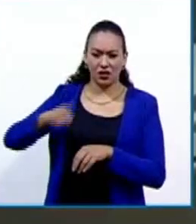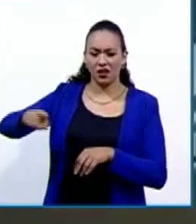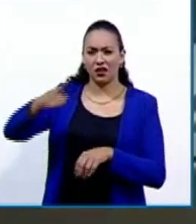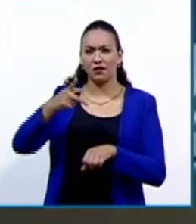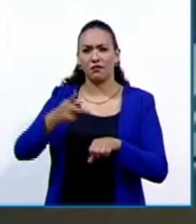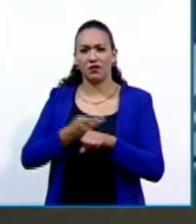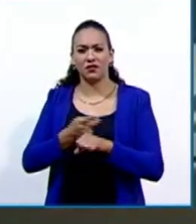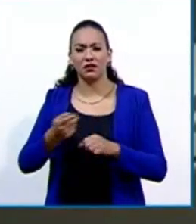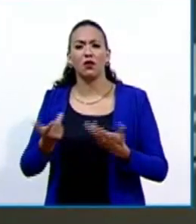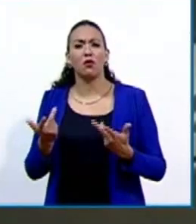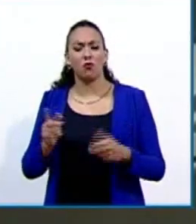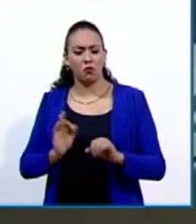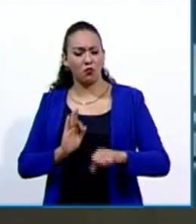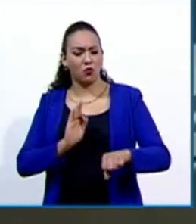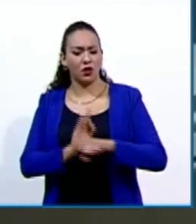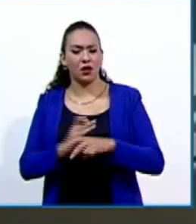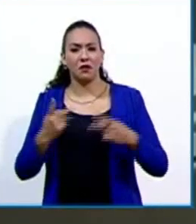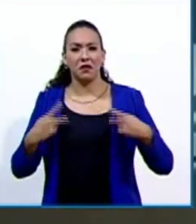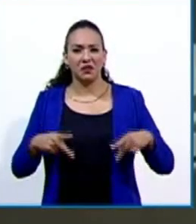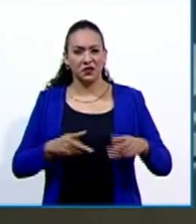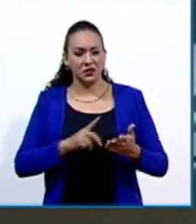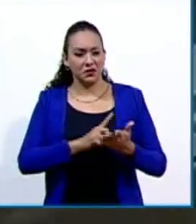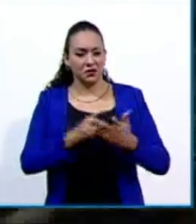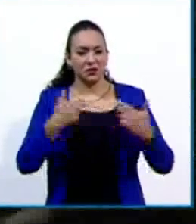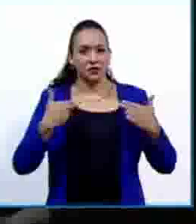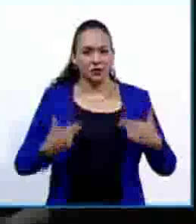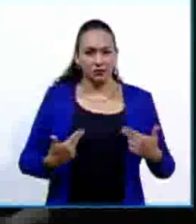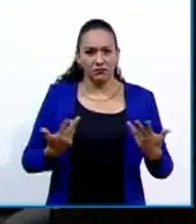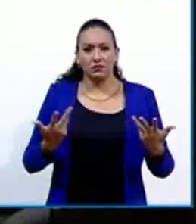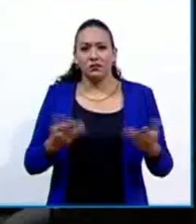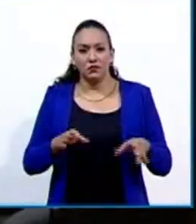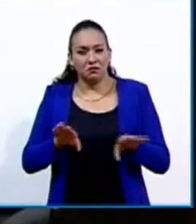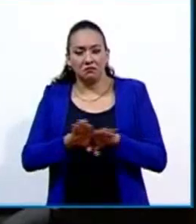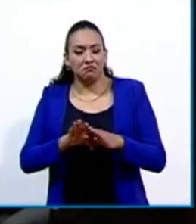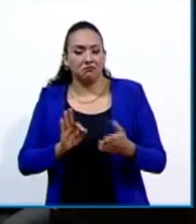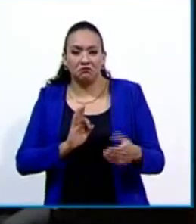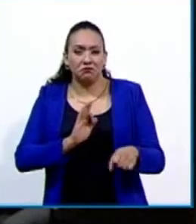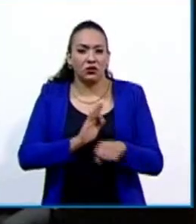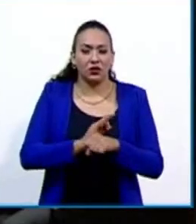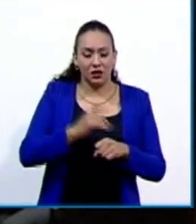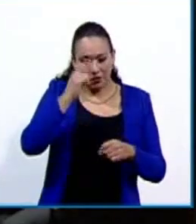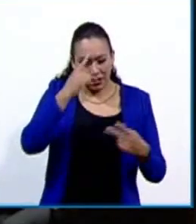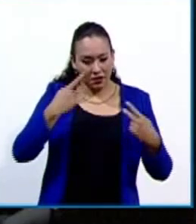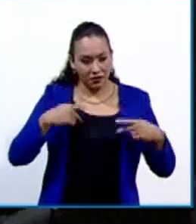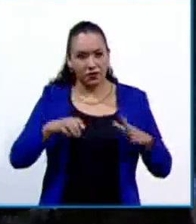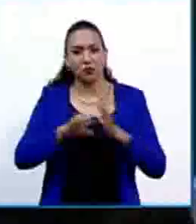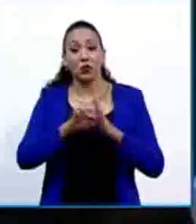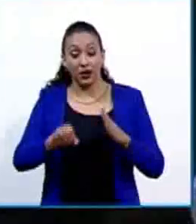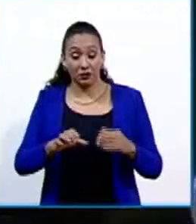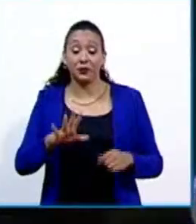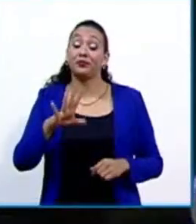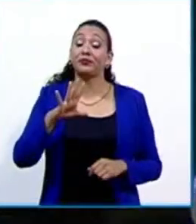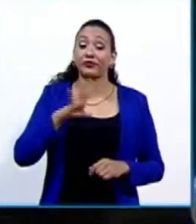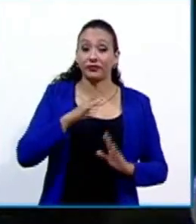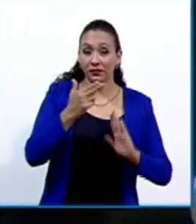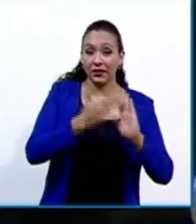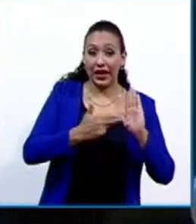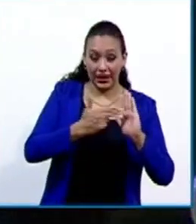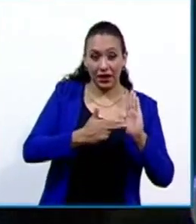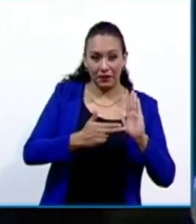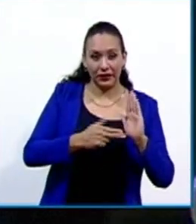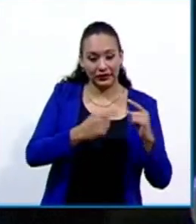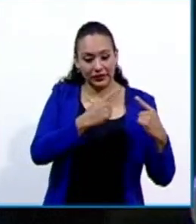de protección de los derechos humanos mediante reformas que restan efectividad a instrumentos como el amparo y los medios de control